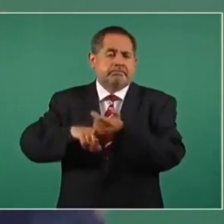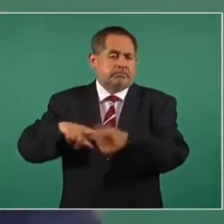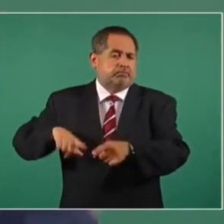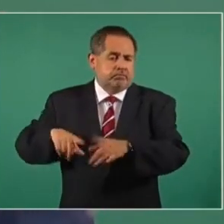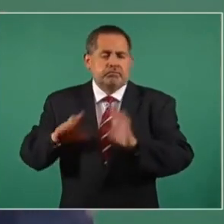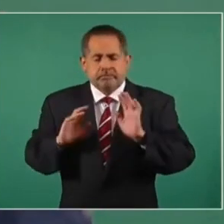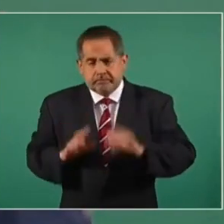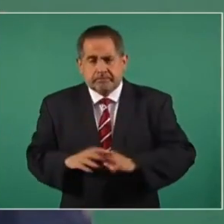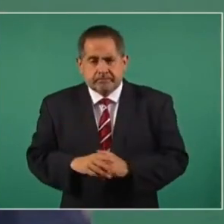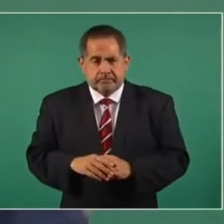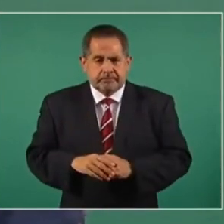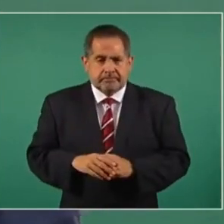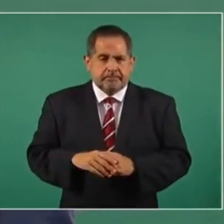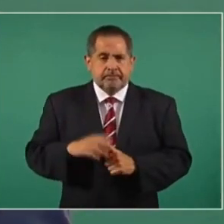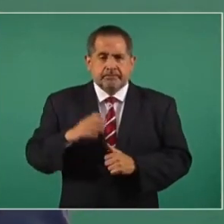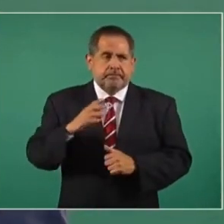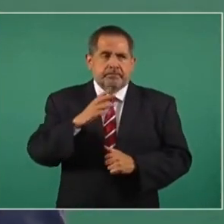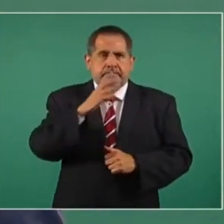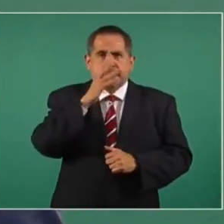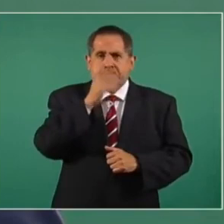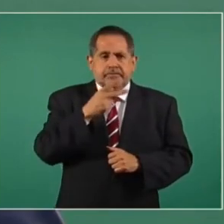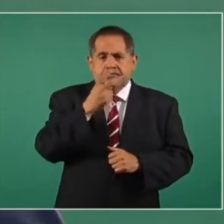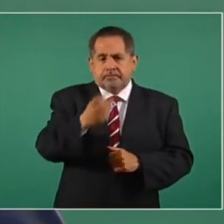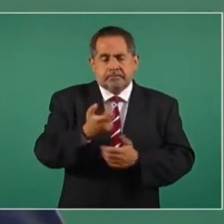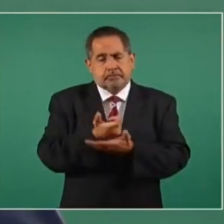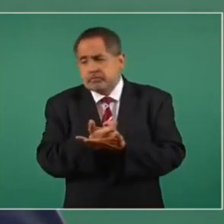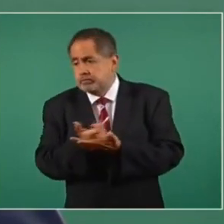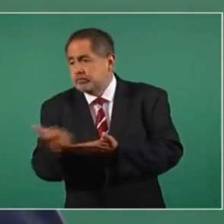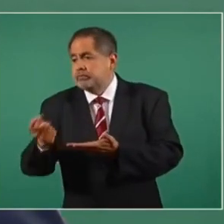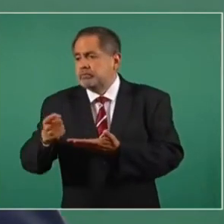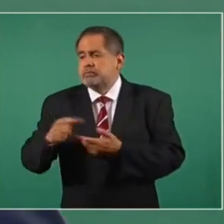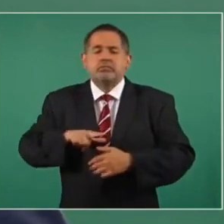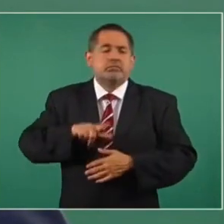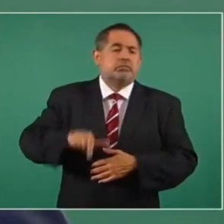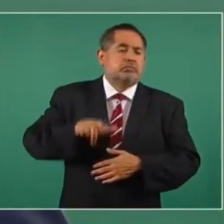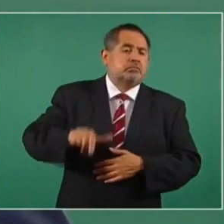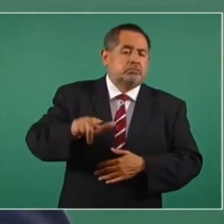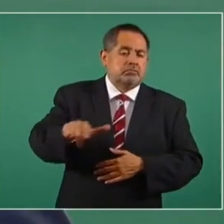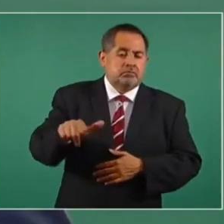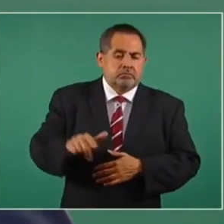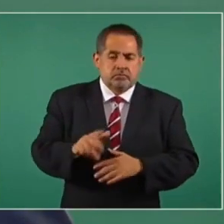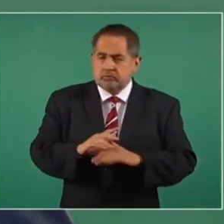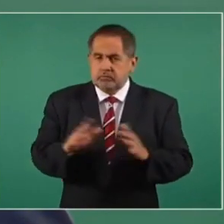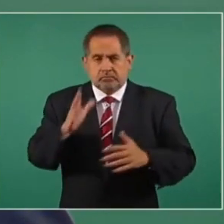porque no se le puede retener el salario a los trabajadores.